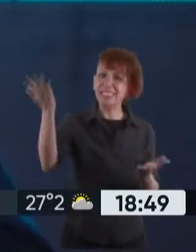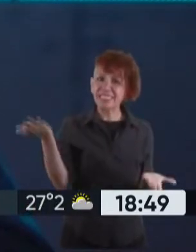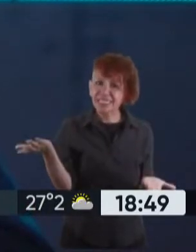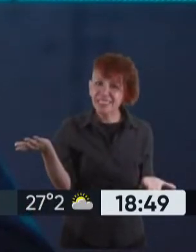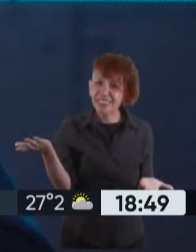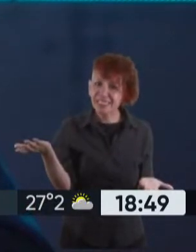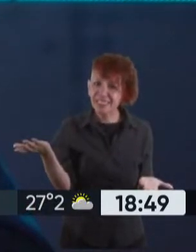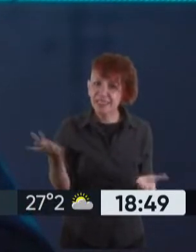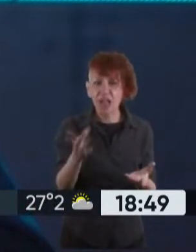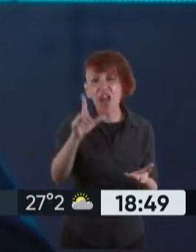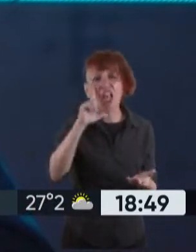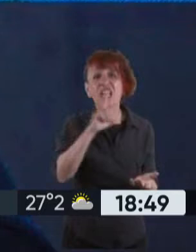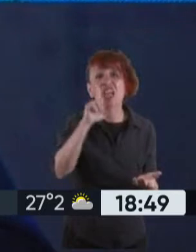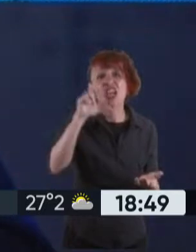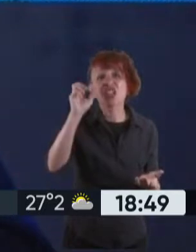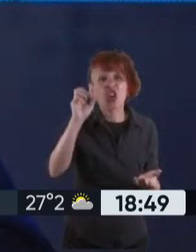mismo.